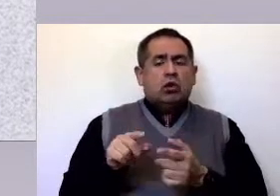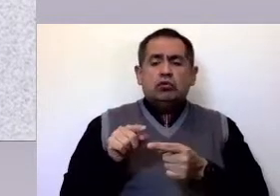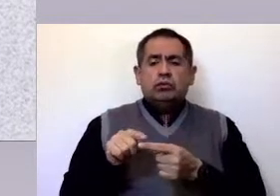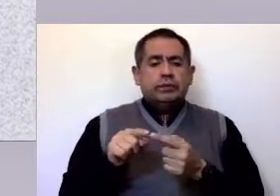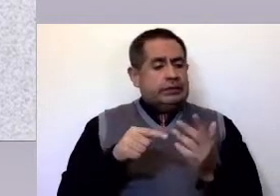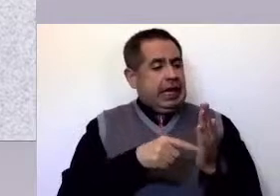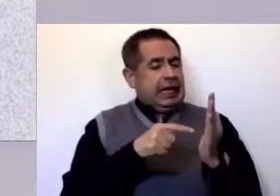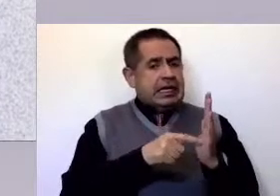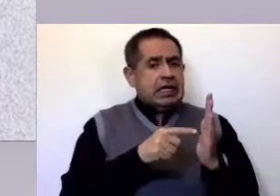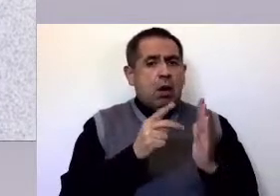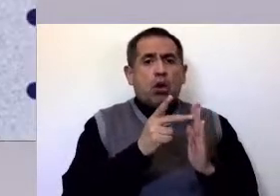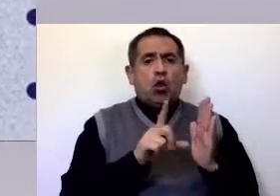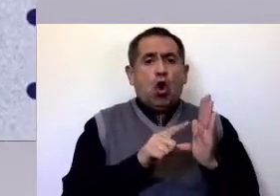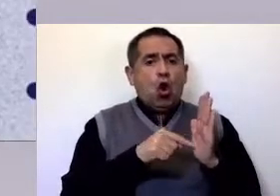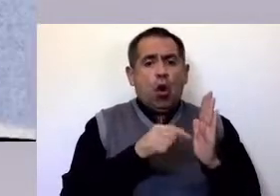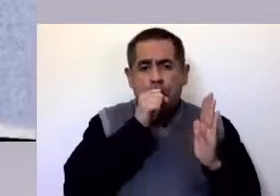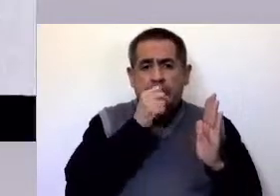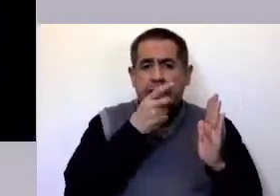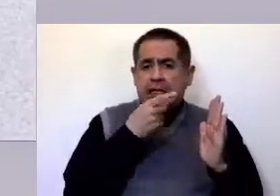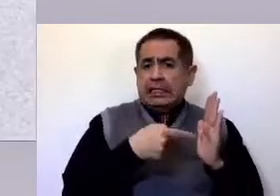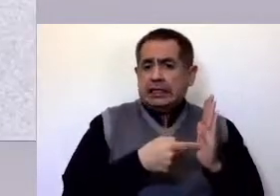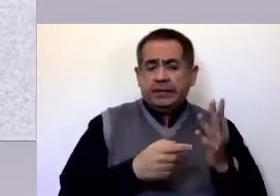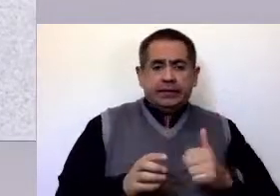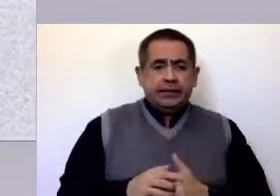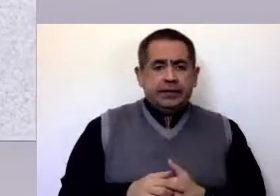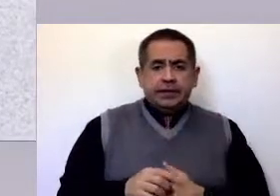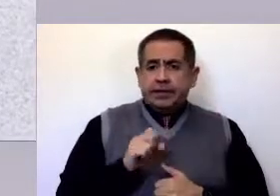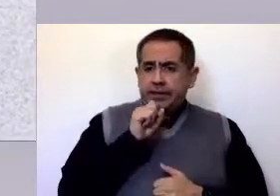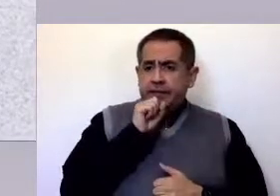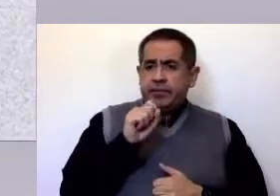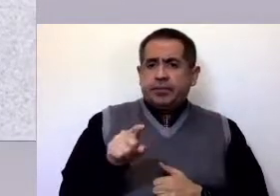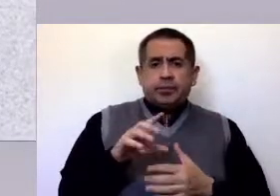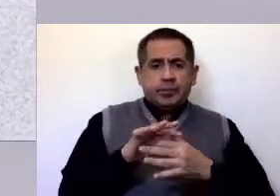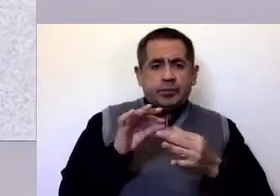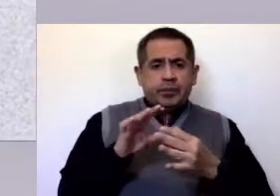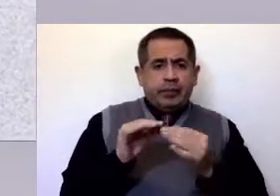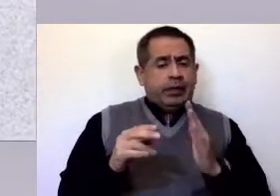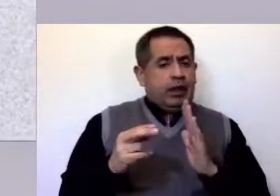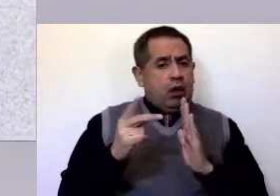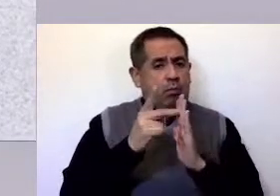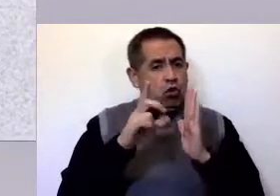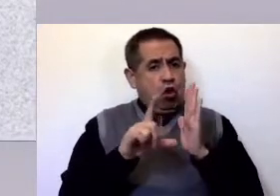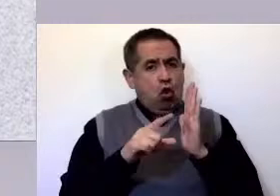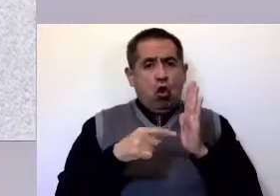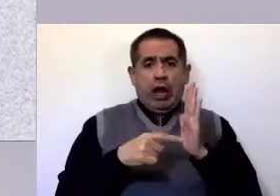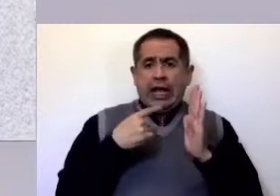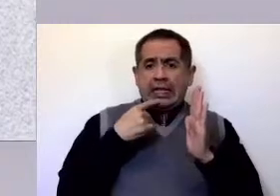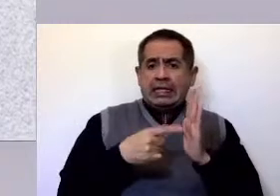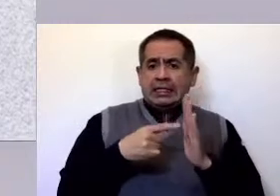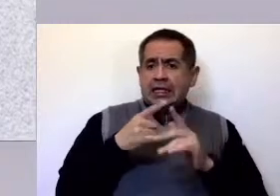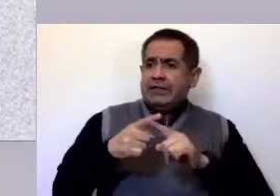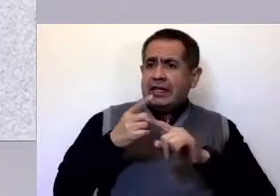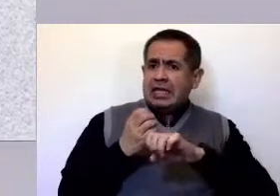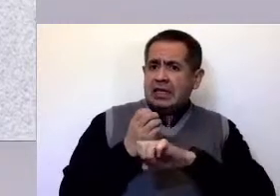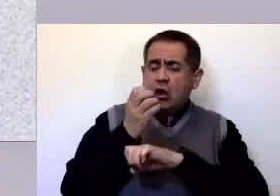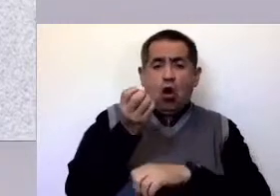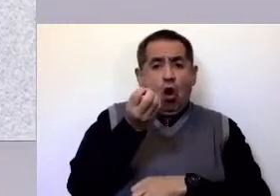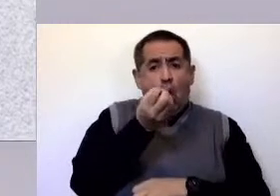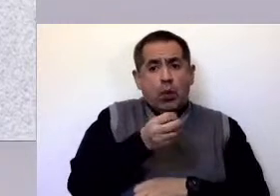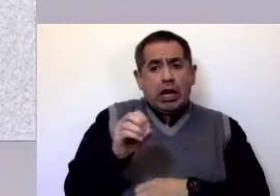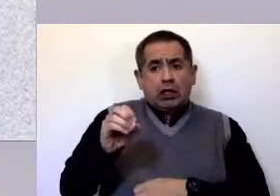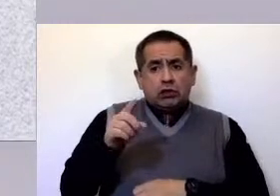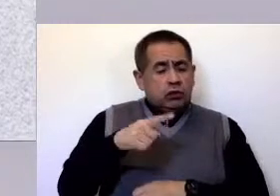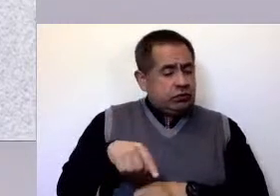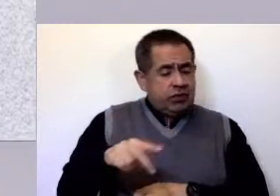protocolo así también tenemos que el protocolo establece para los estados la obligación de adoptar con